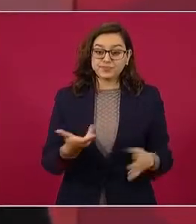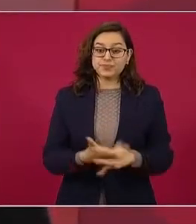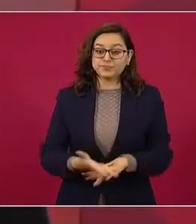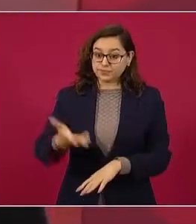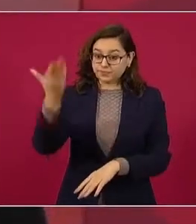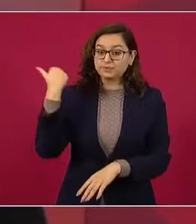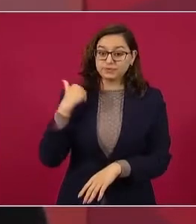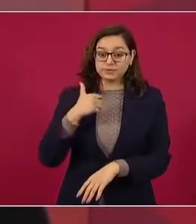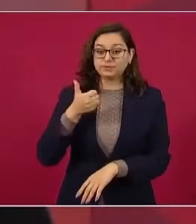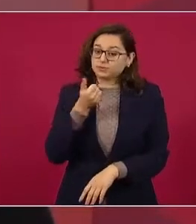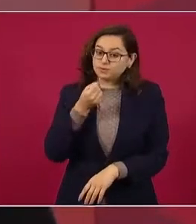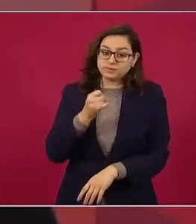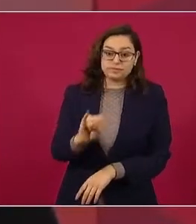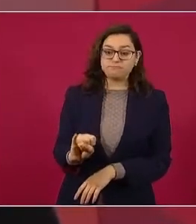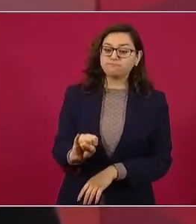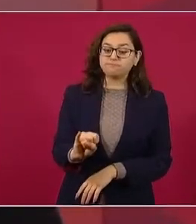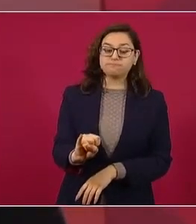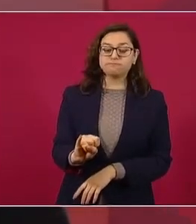sin